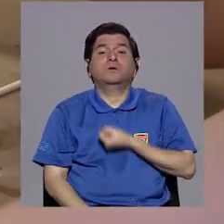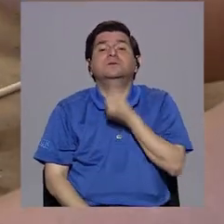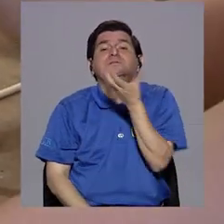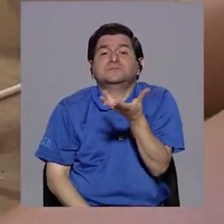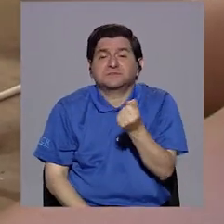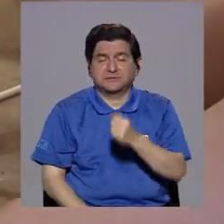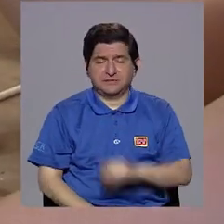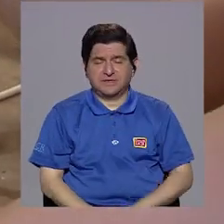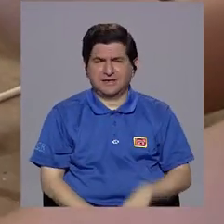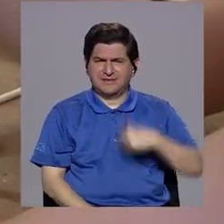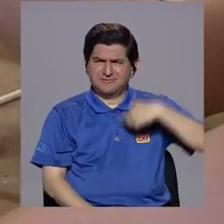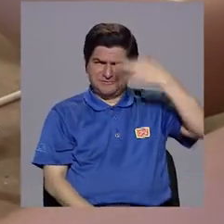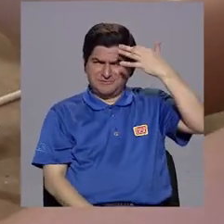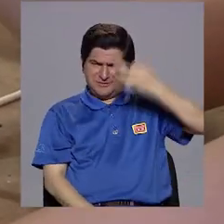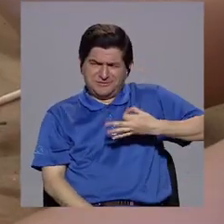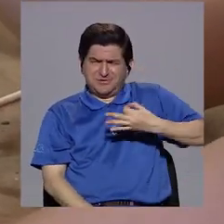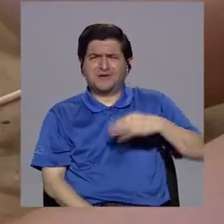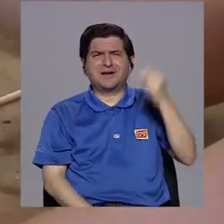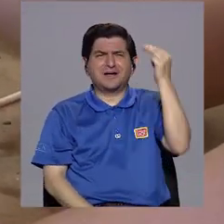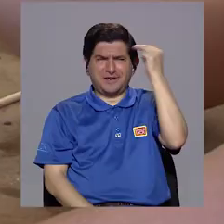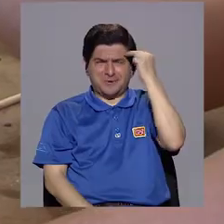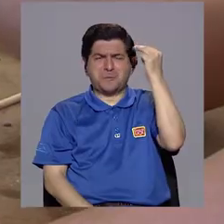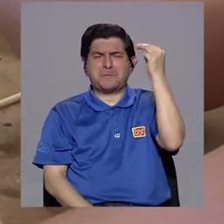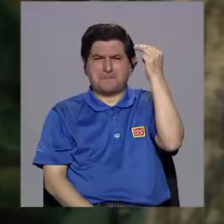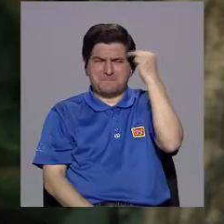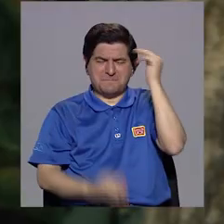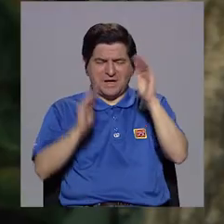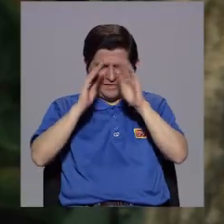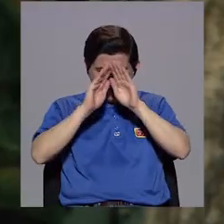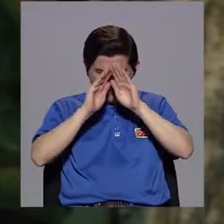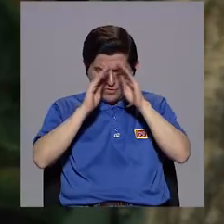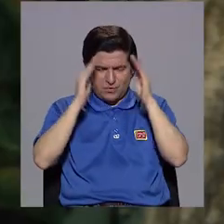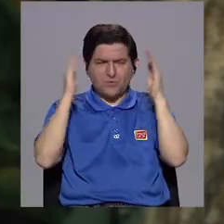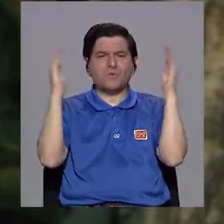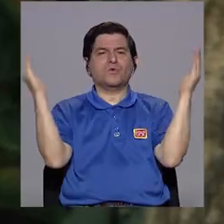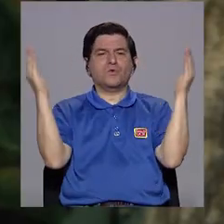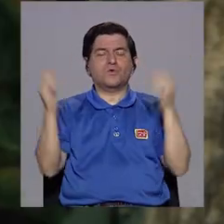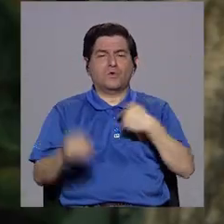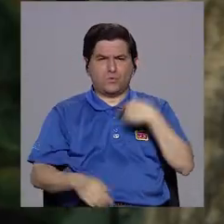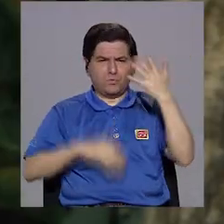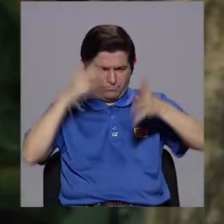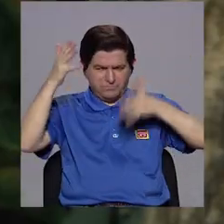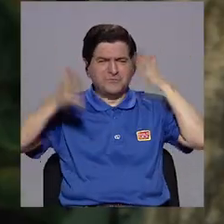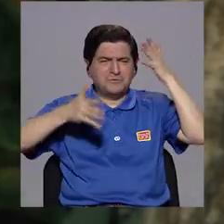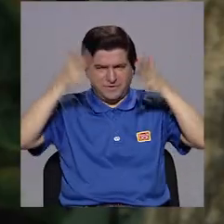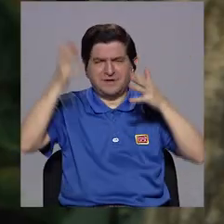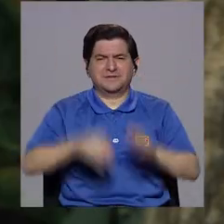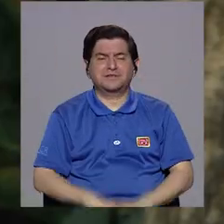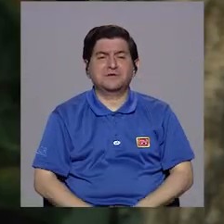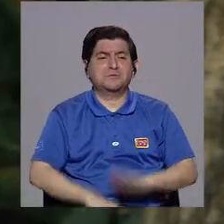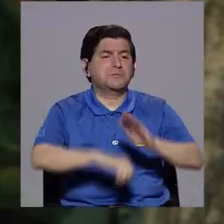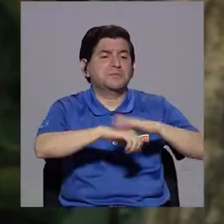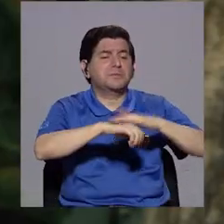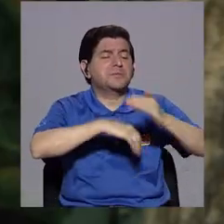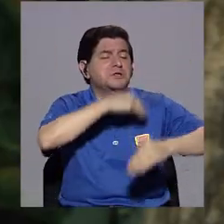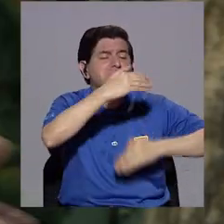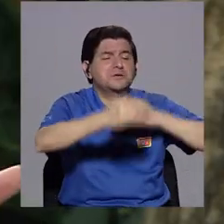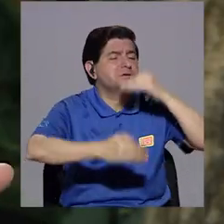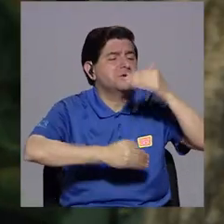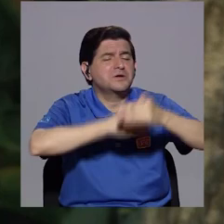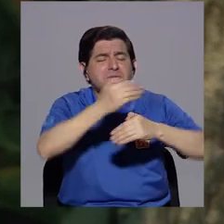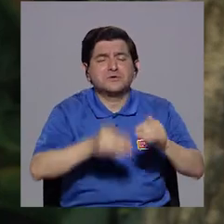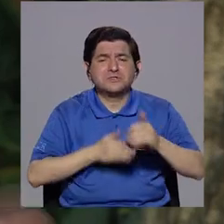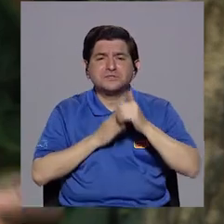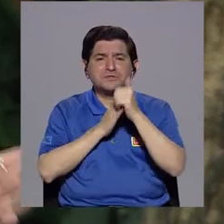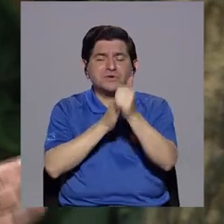Entonces realmente creo que hay que tener como una mente bastante abierta y ser bastante creativo y dejar que el